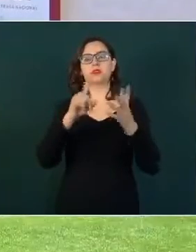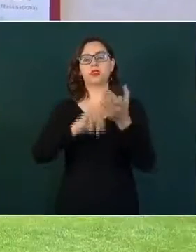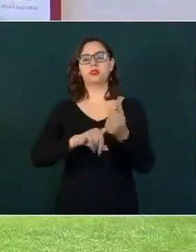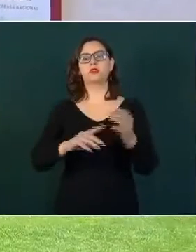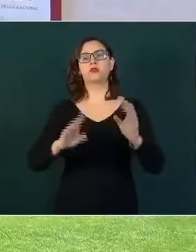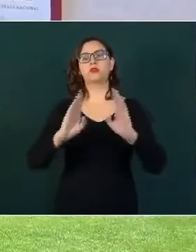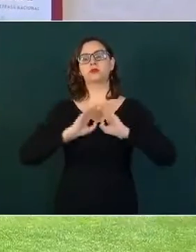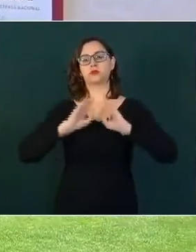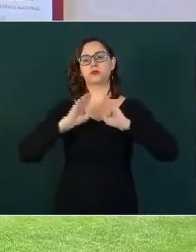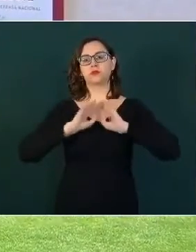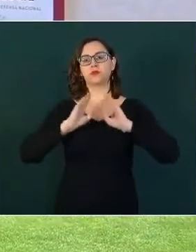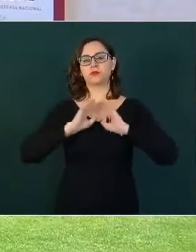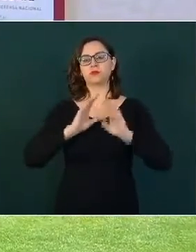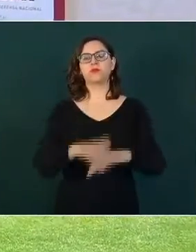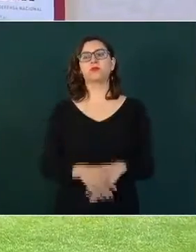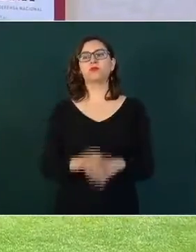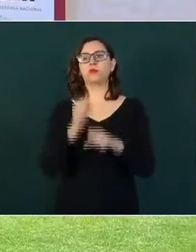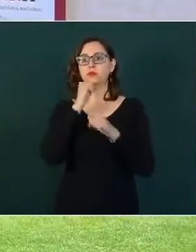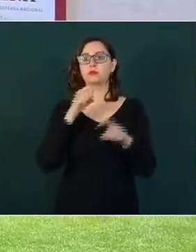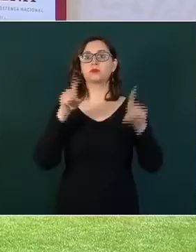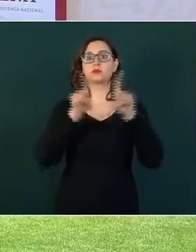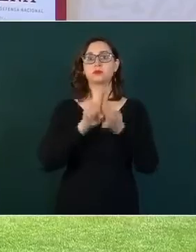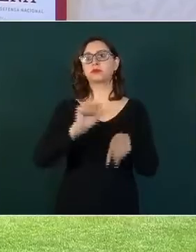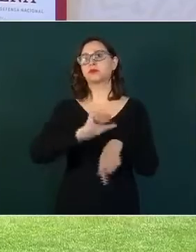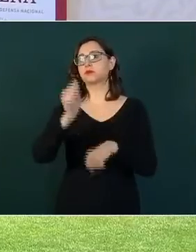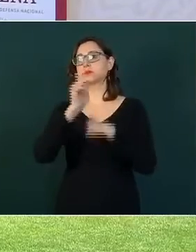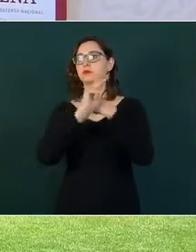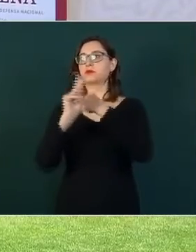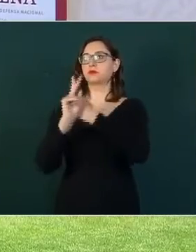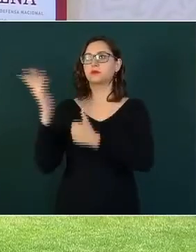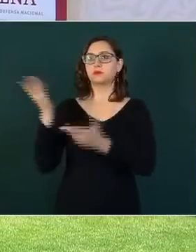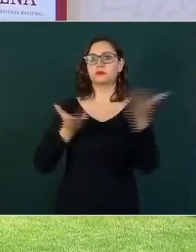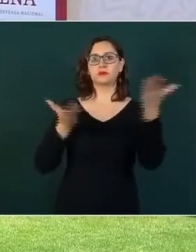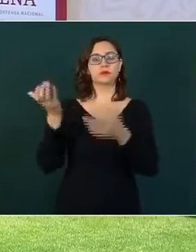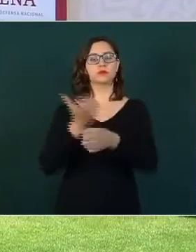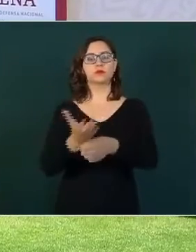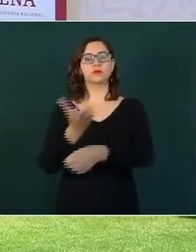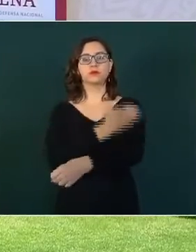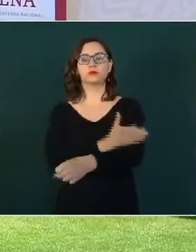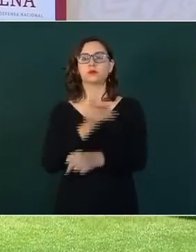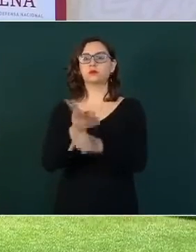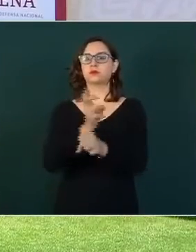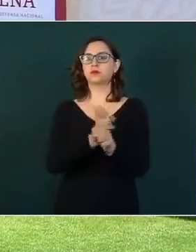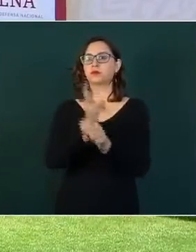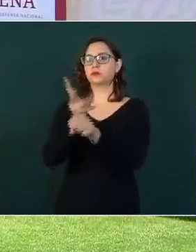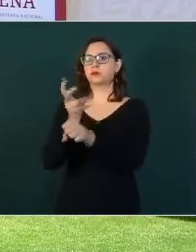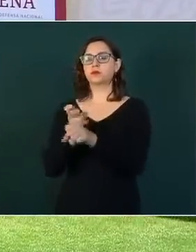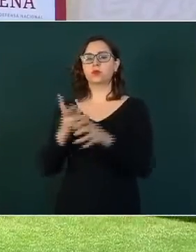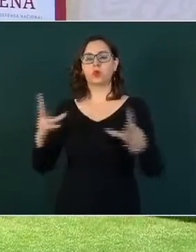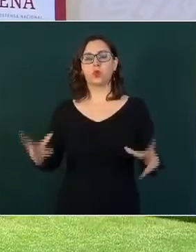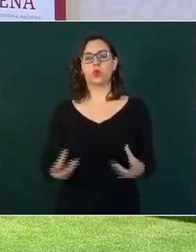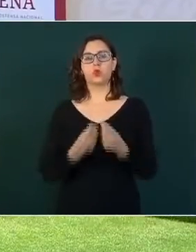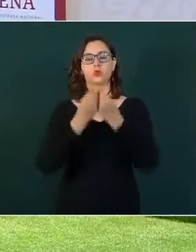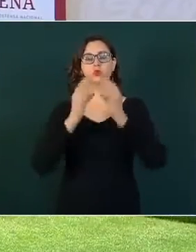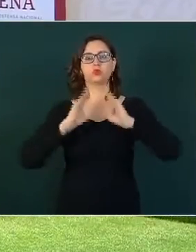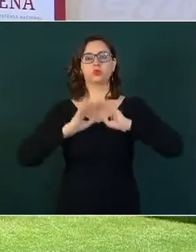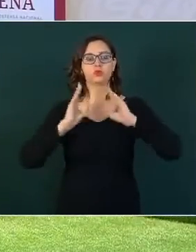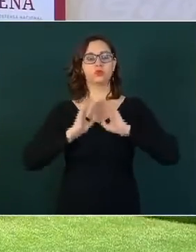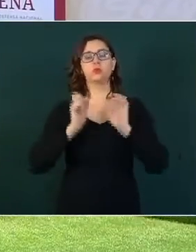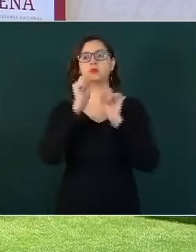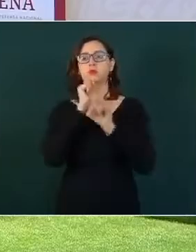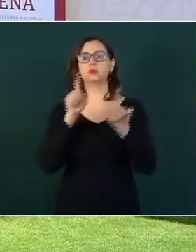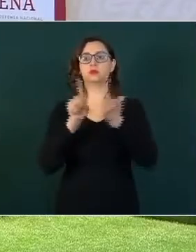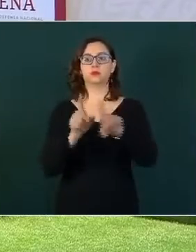y aéreos de naciones amigas, invitados especiales, compañeros de armas, familias que